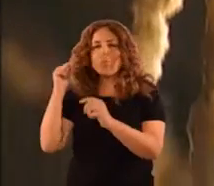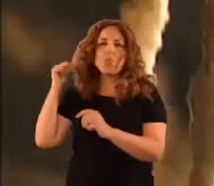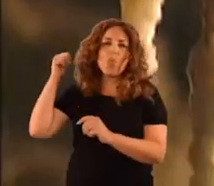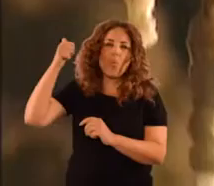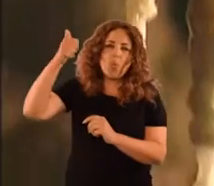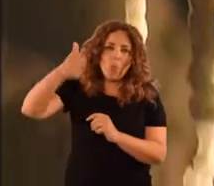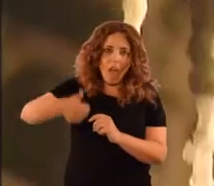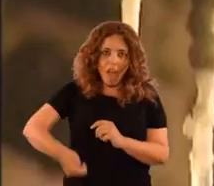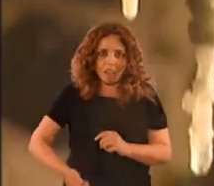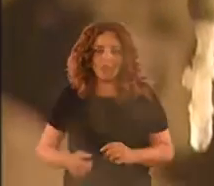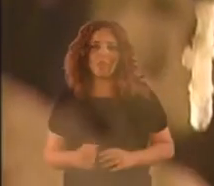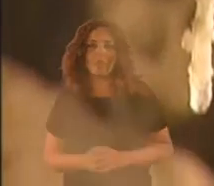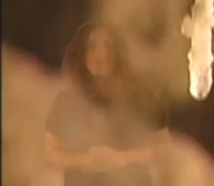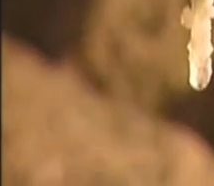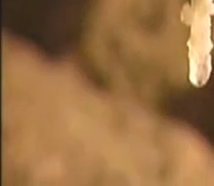años.